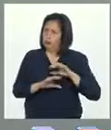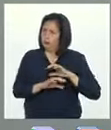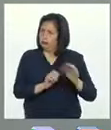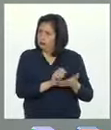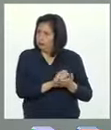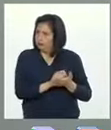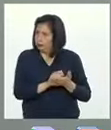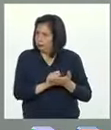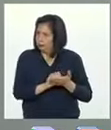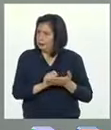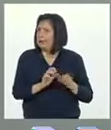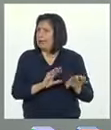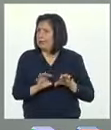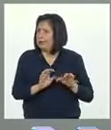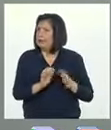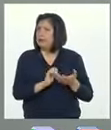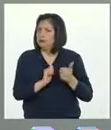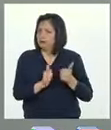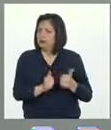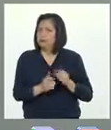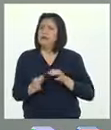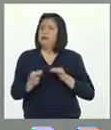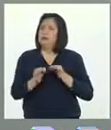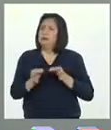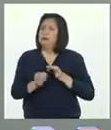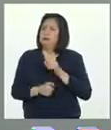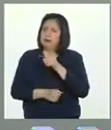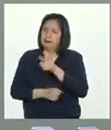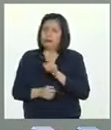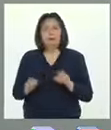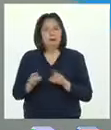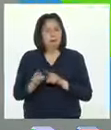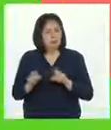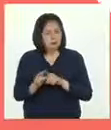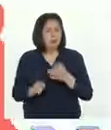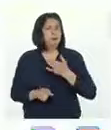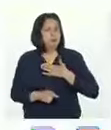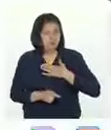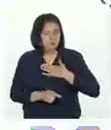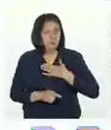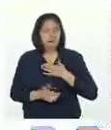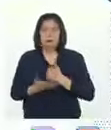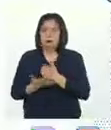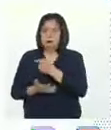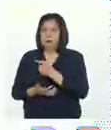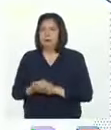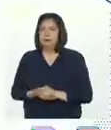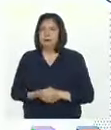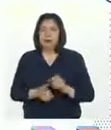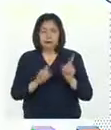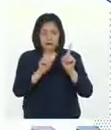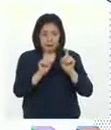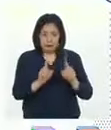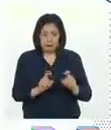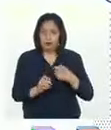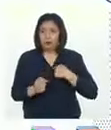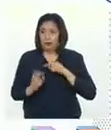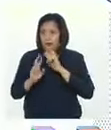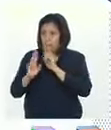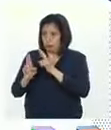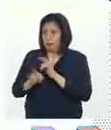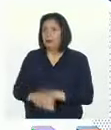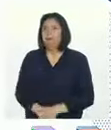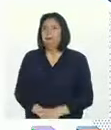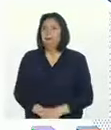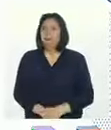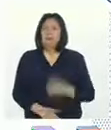planificación para hacer un texto que le escribiera a él, pero también a mí. A las preguntas respondí lo